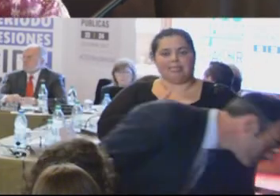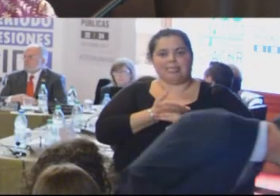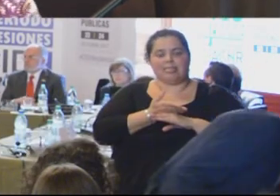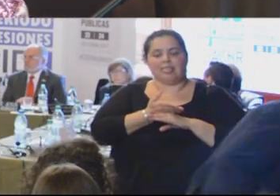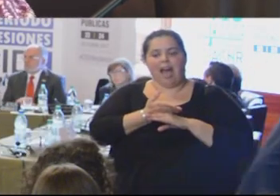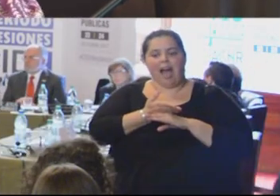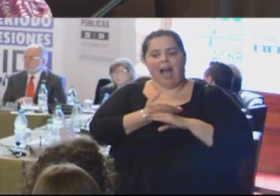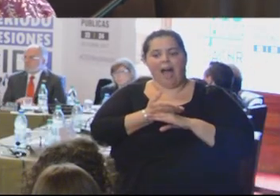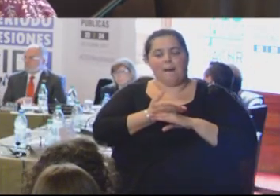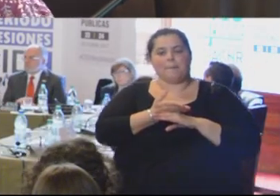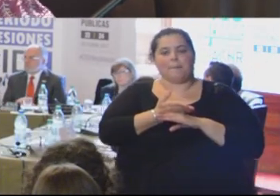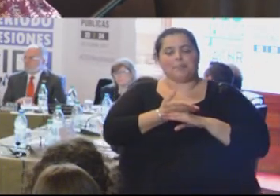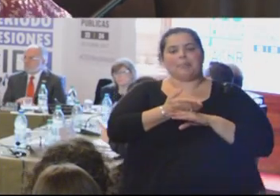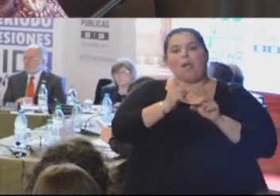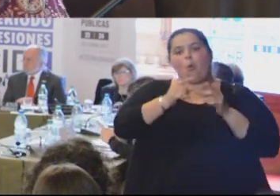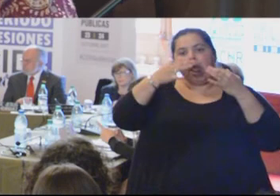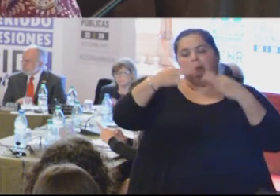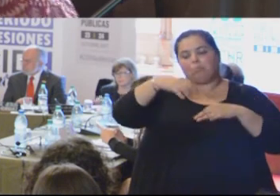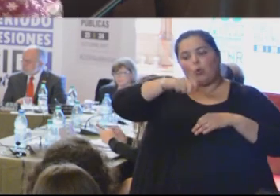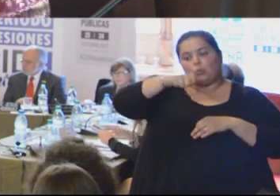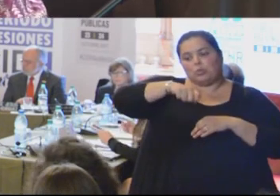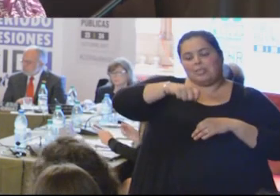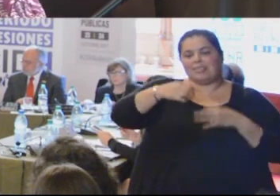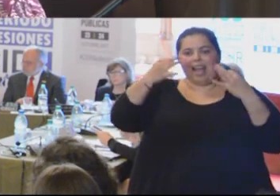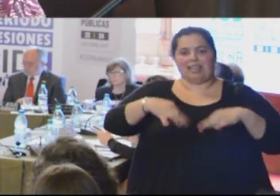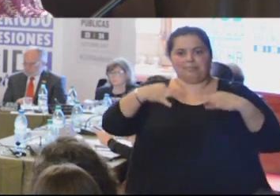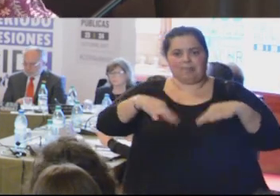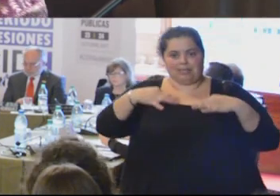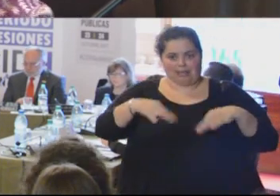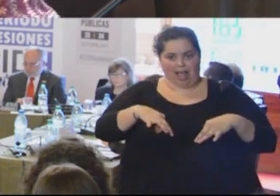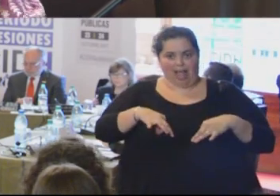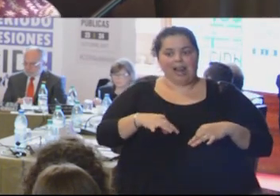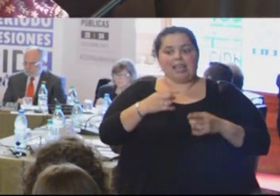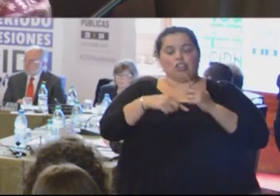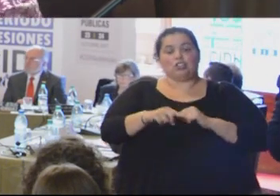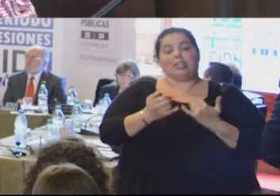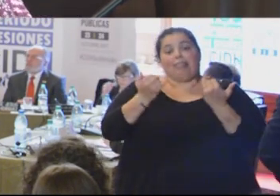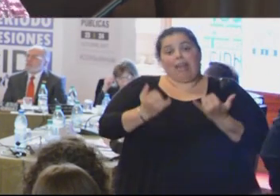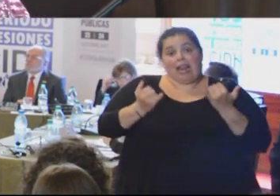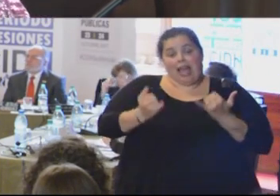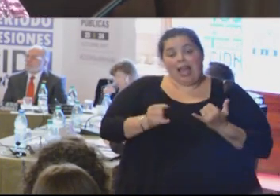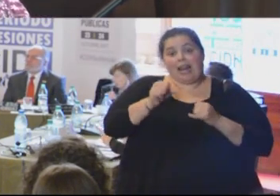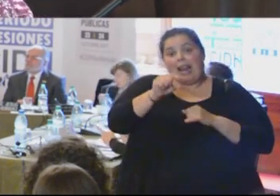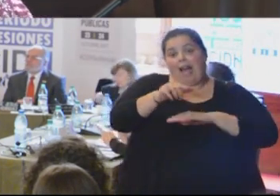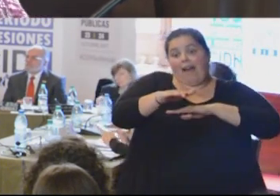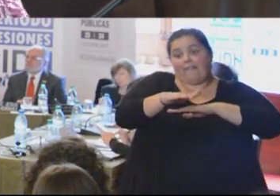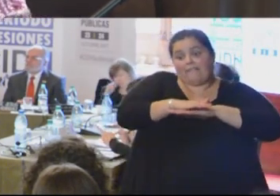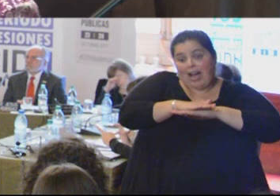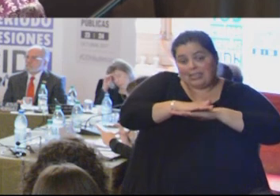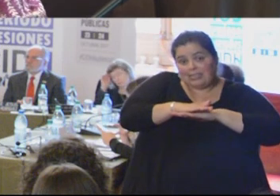justicia especial y tener esa esa base que